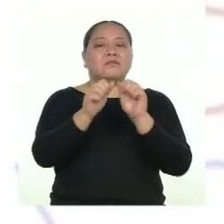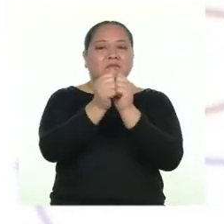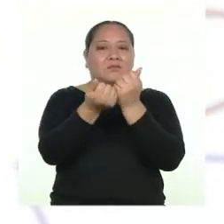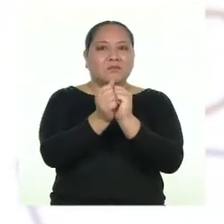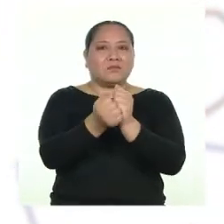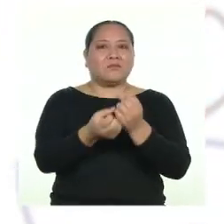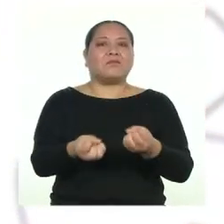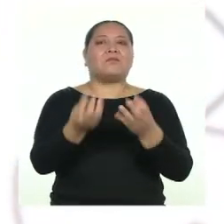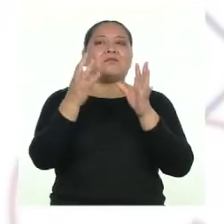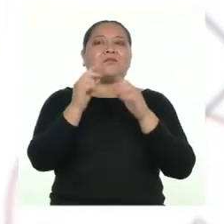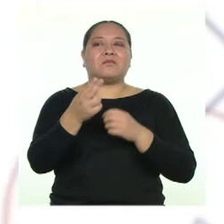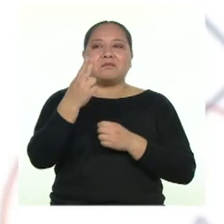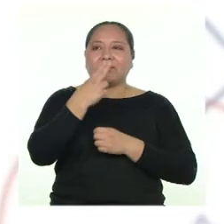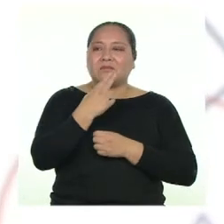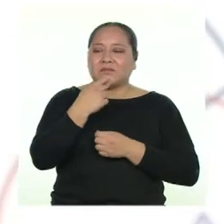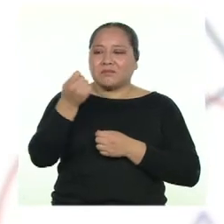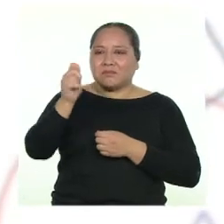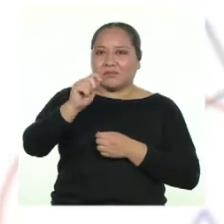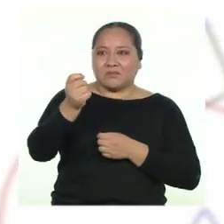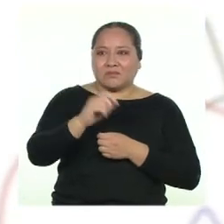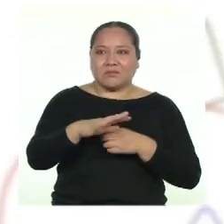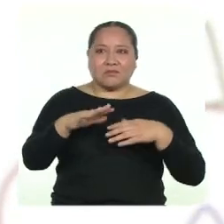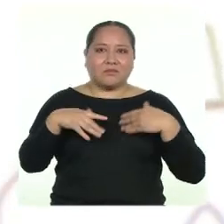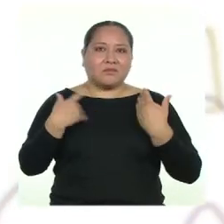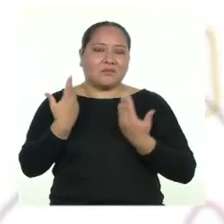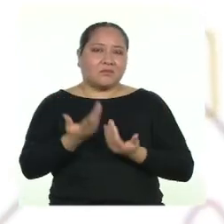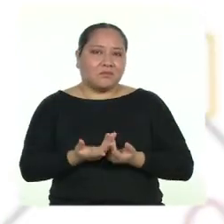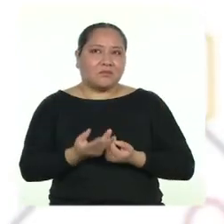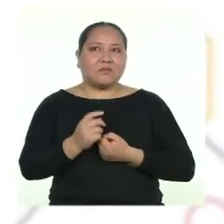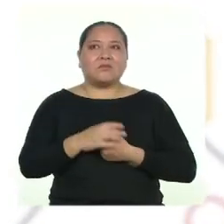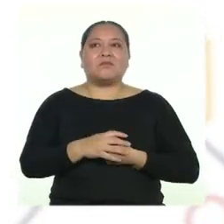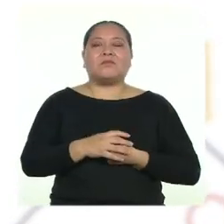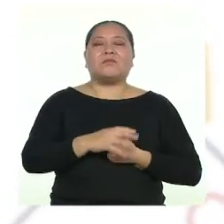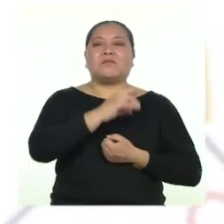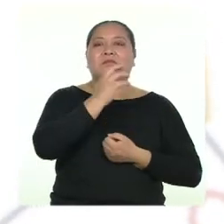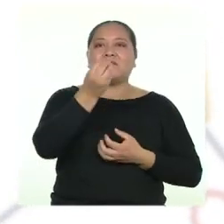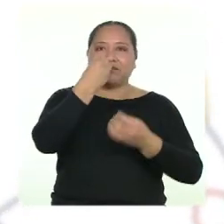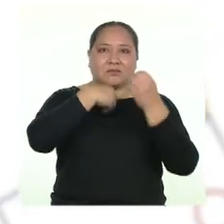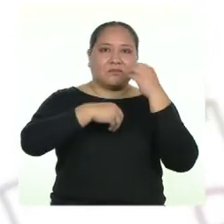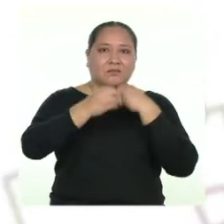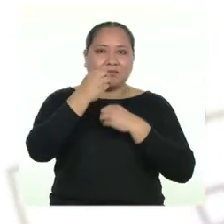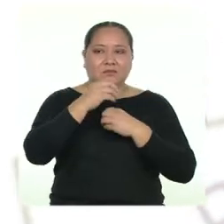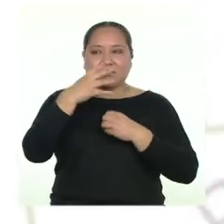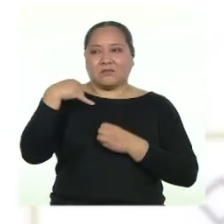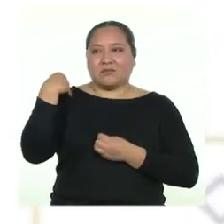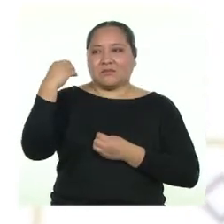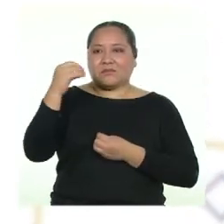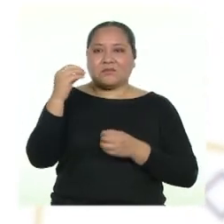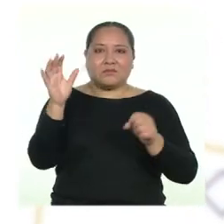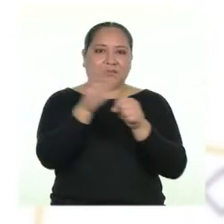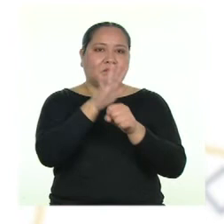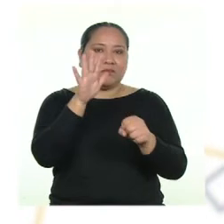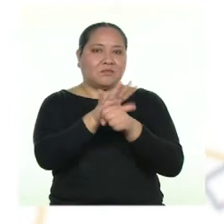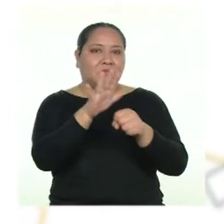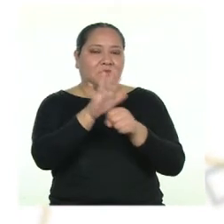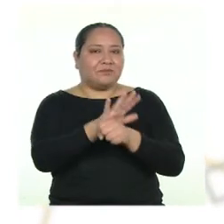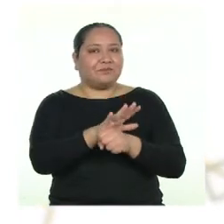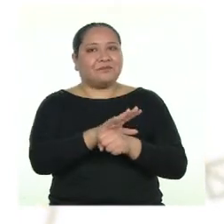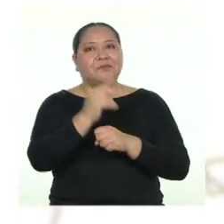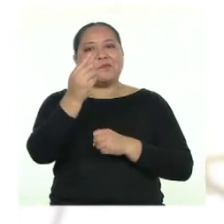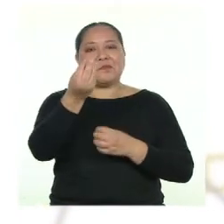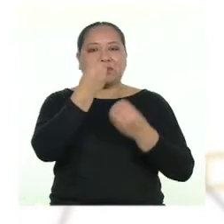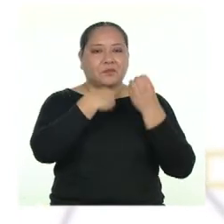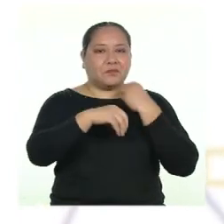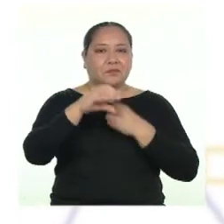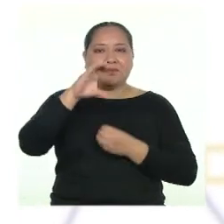y cuántas cucharaditas de azúcar pueden consumir las y los adolescentes para completar su requerimiento de